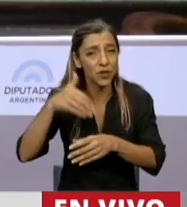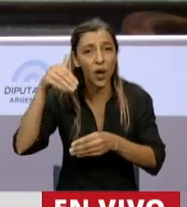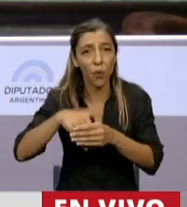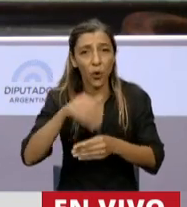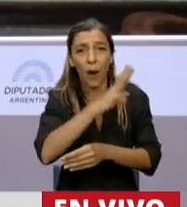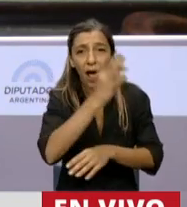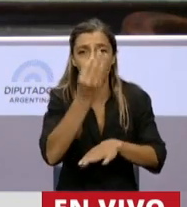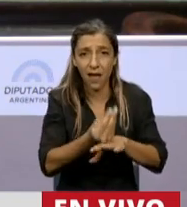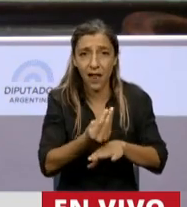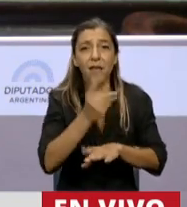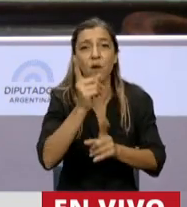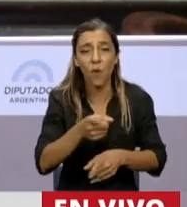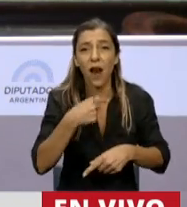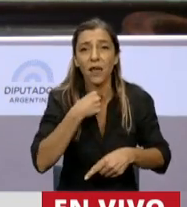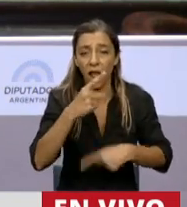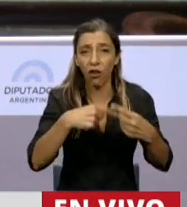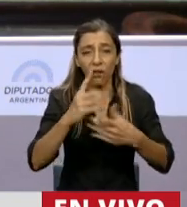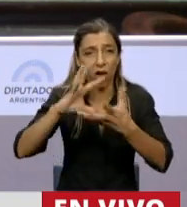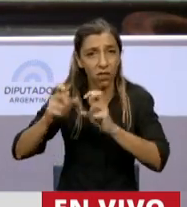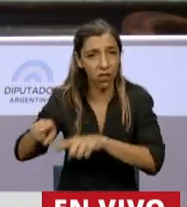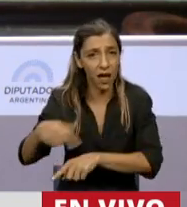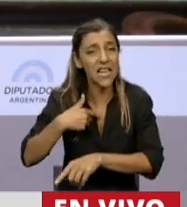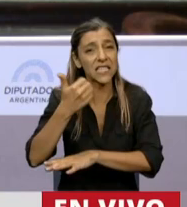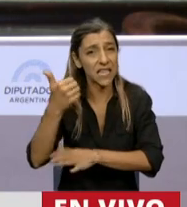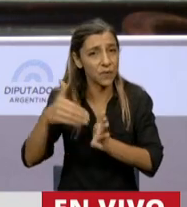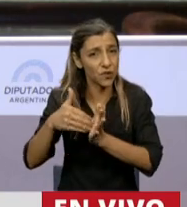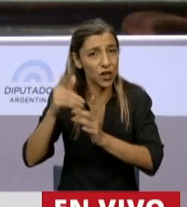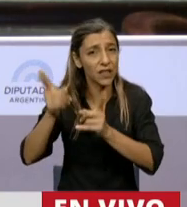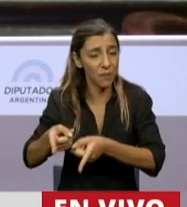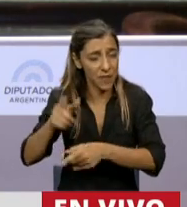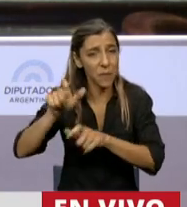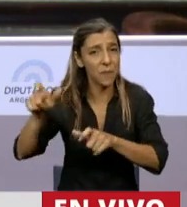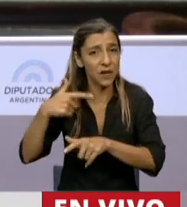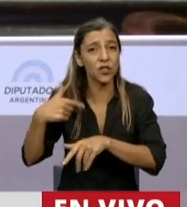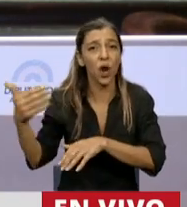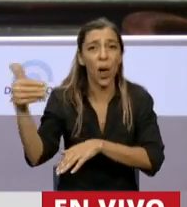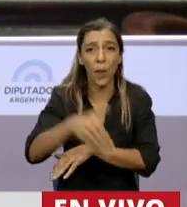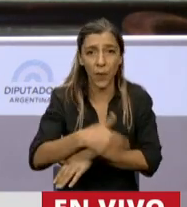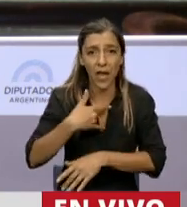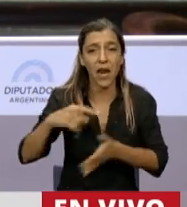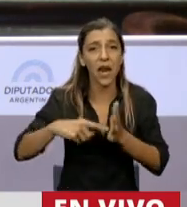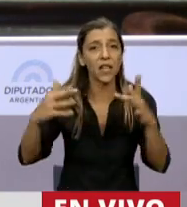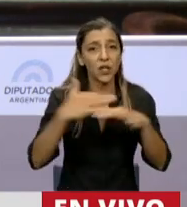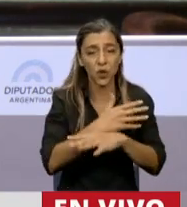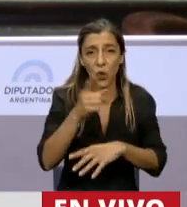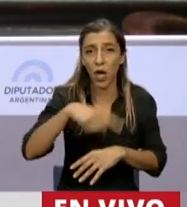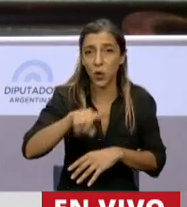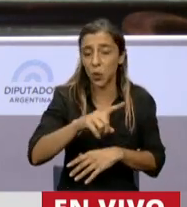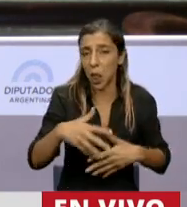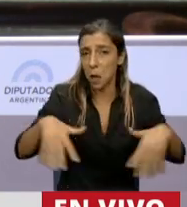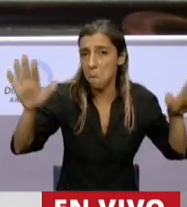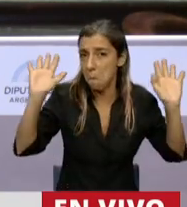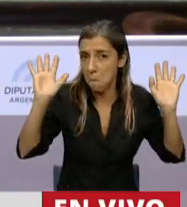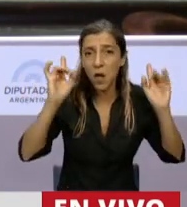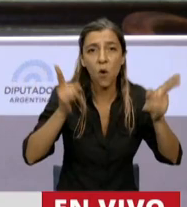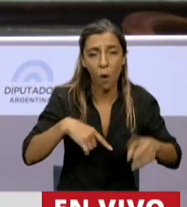hayan sido en su mayoría, lamentablemente, quienes debían representarlos. Se habló de robar un punto de la